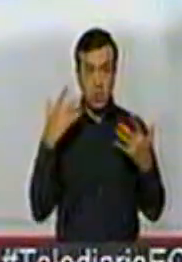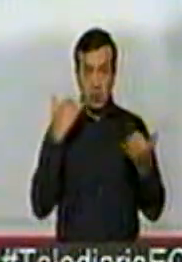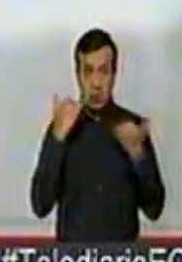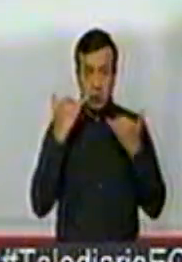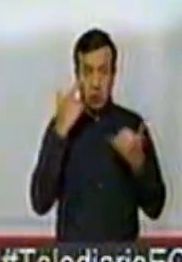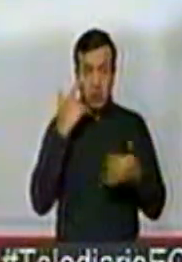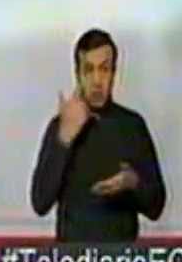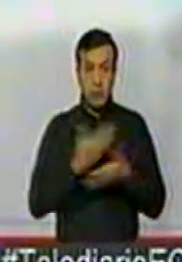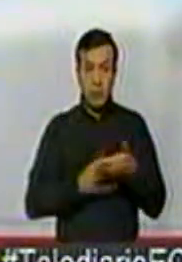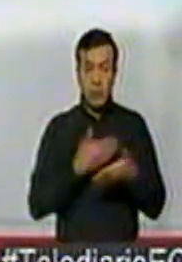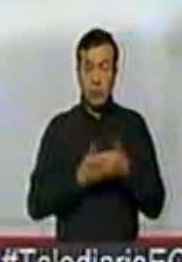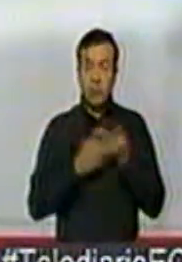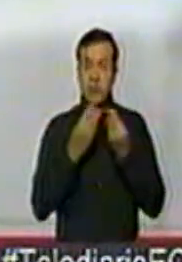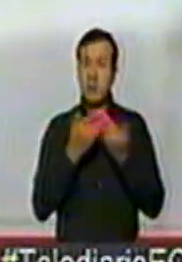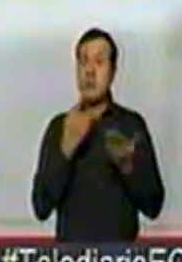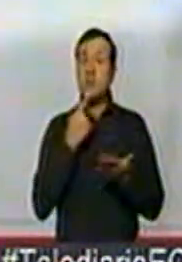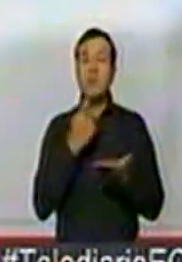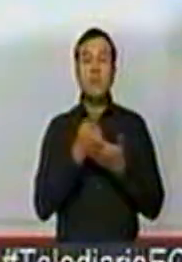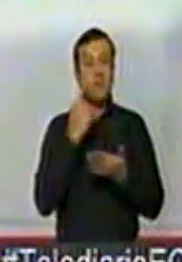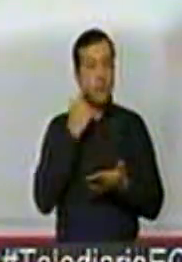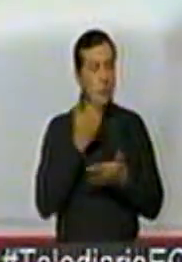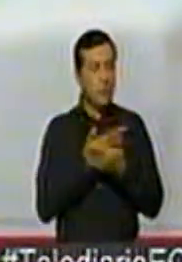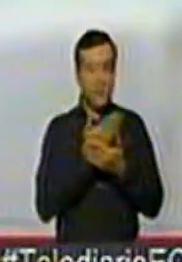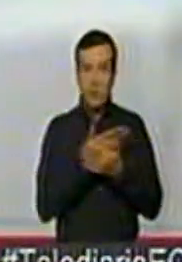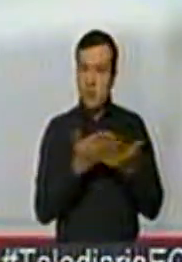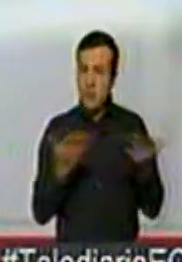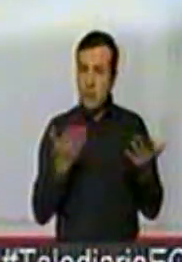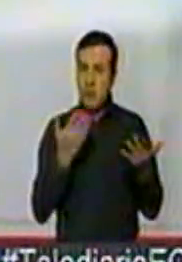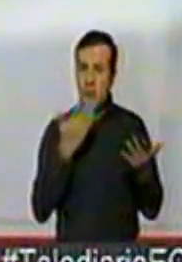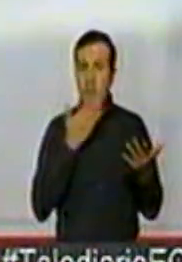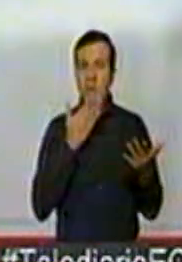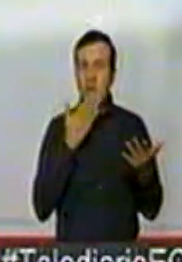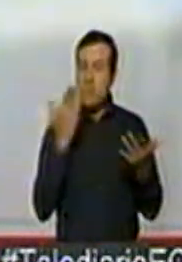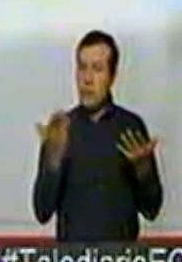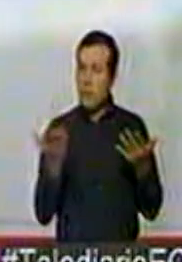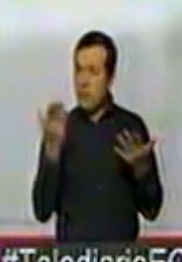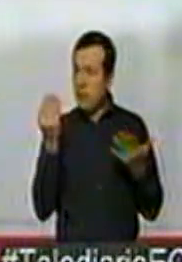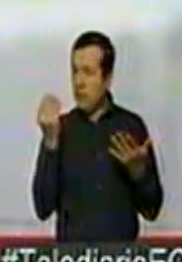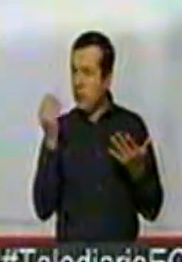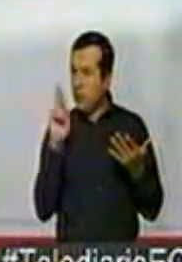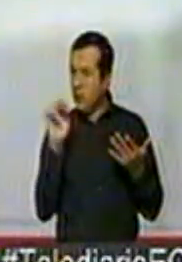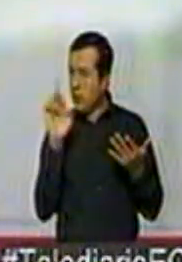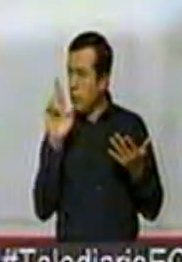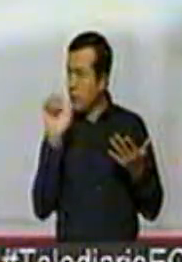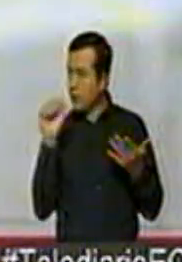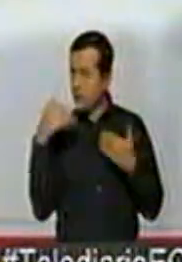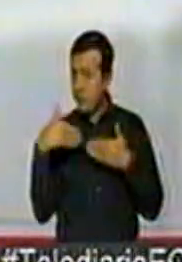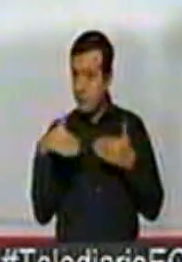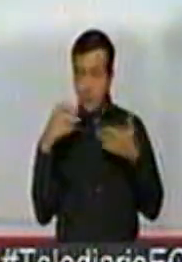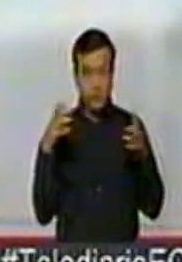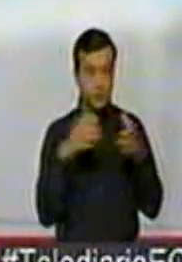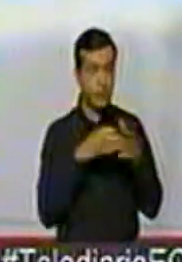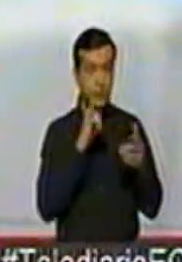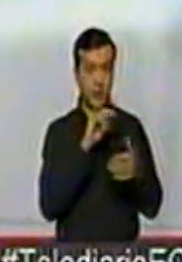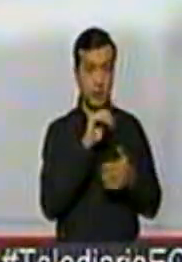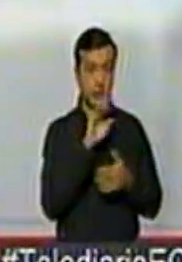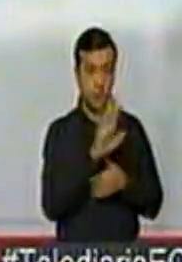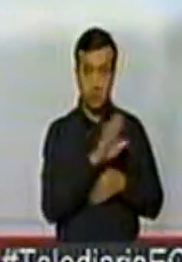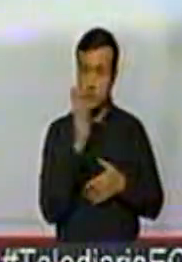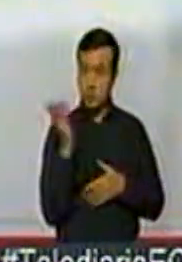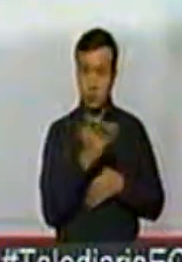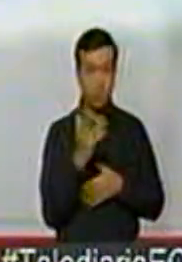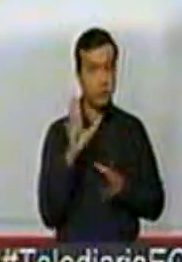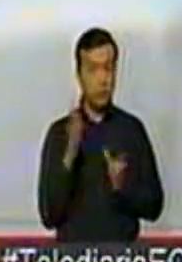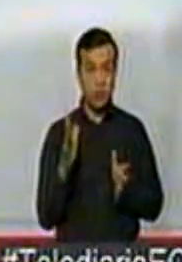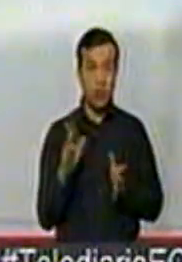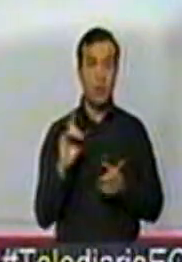de documento que pueda evidenciar que hay una relación entre Recorsa Panamá y, en este caso, In Investment. Lo único